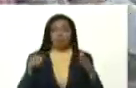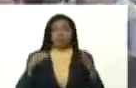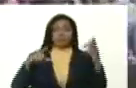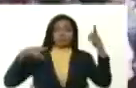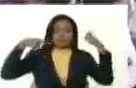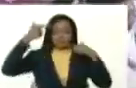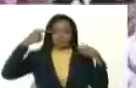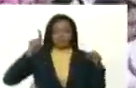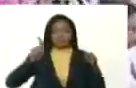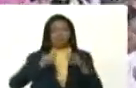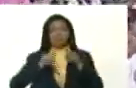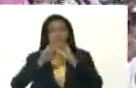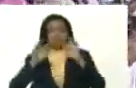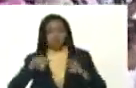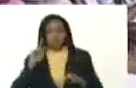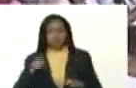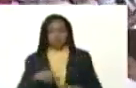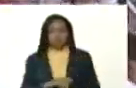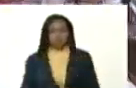chavistas,